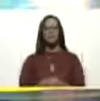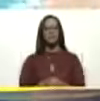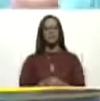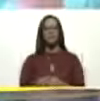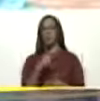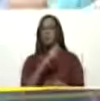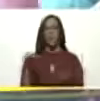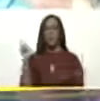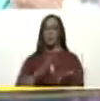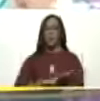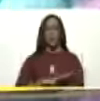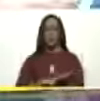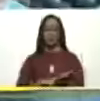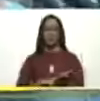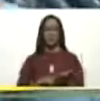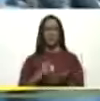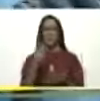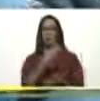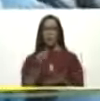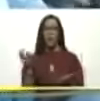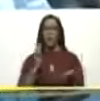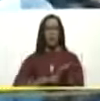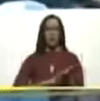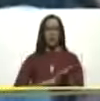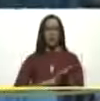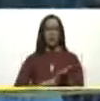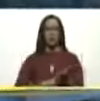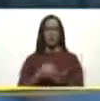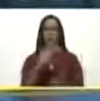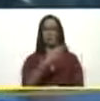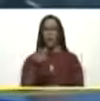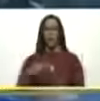No volverán. No volverán.